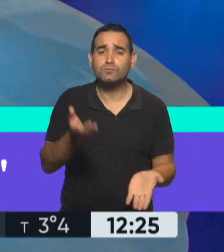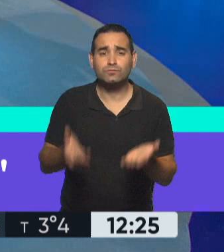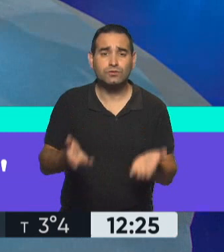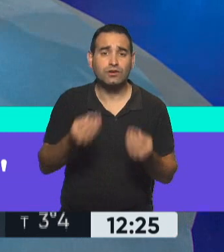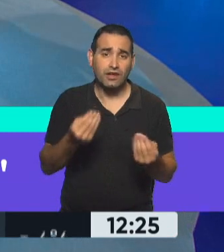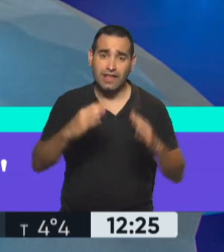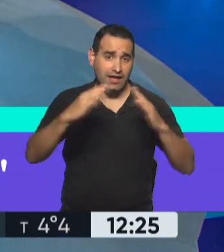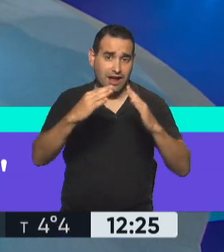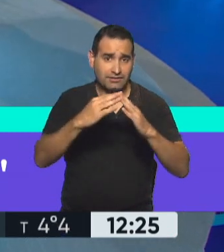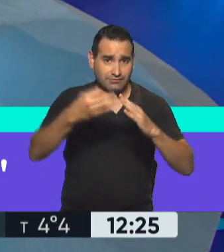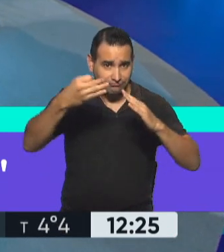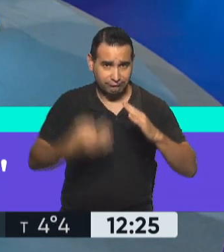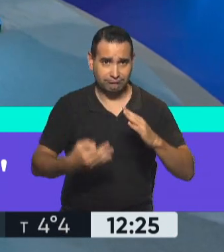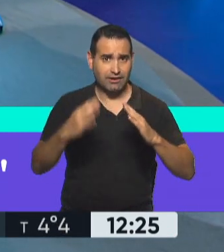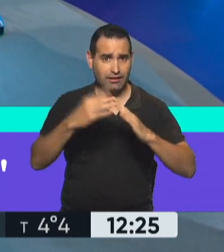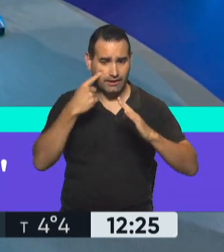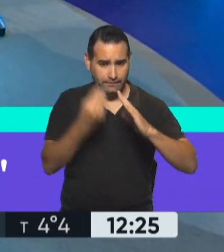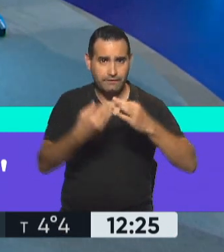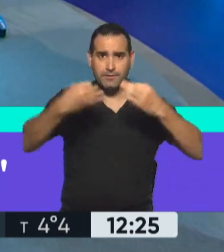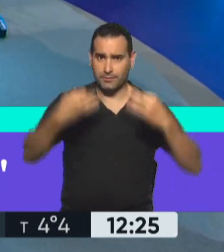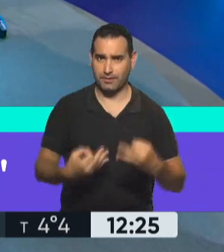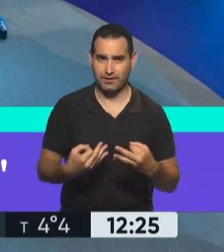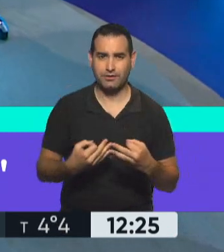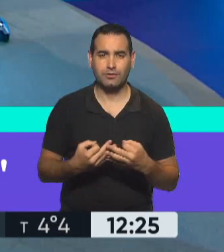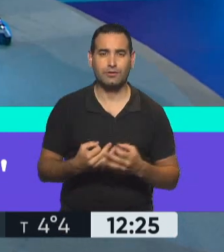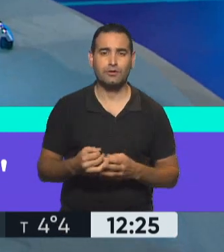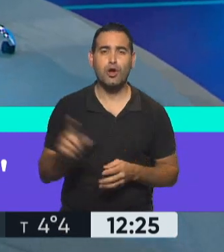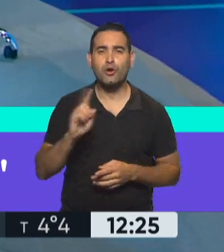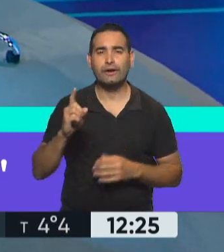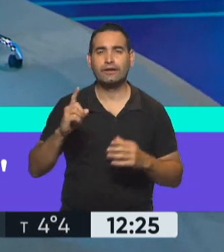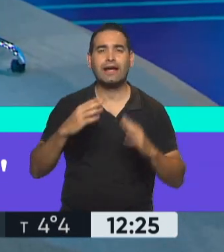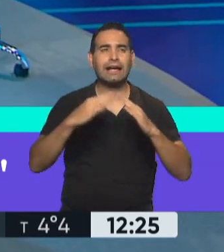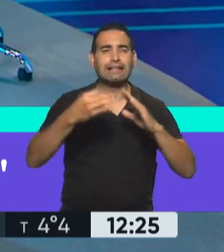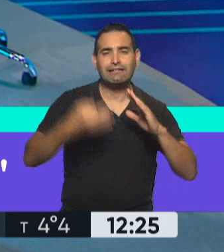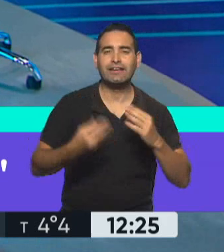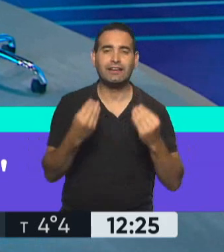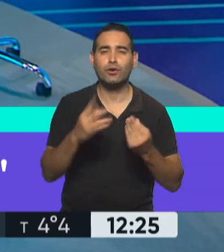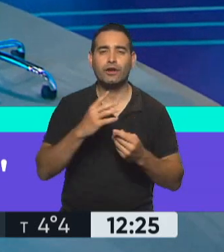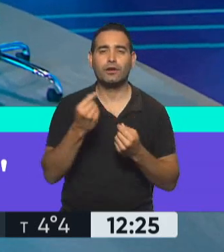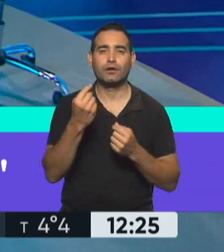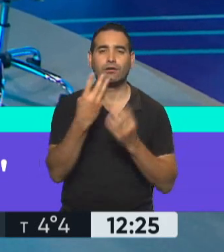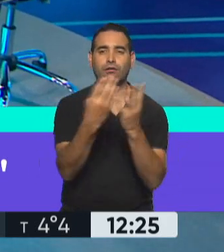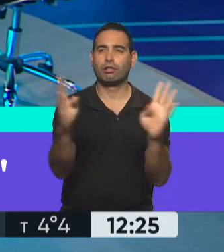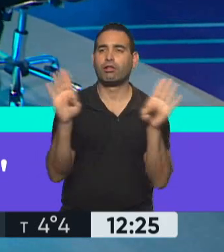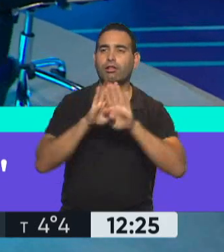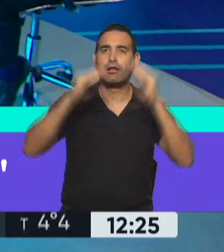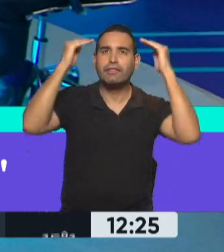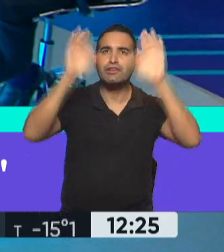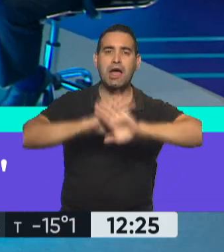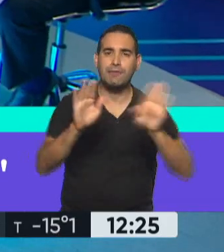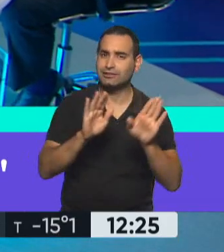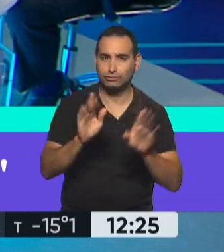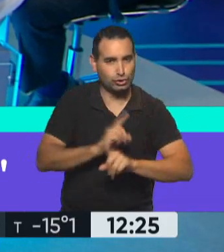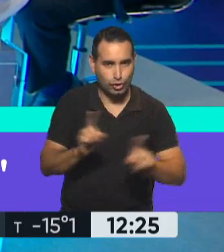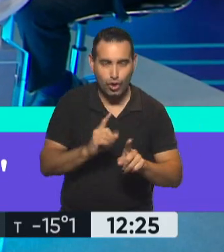tener una vivienda digna, una vivienda adecuada, y no es tener una vivienda adecuada no es solamente tener 4 paredes y un techo, es tener una